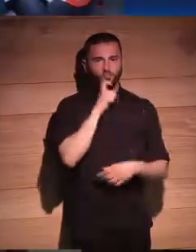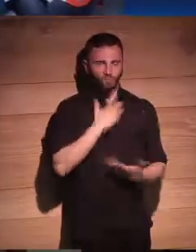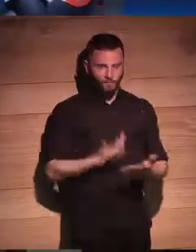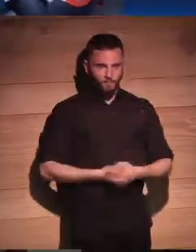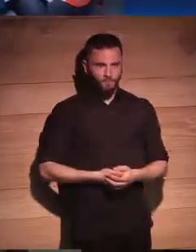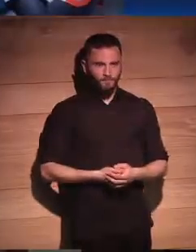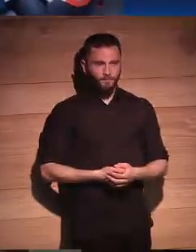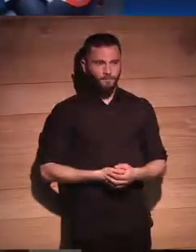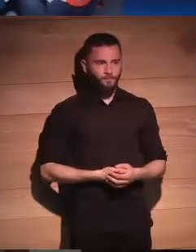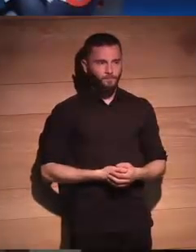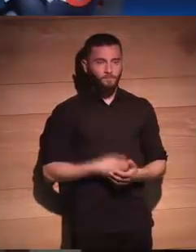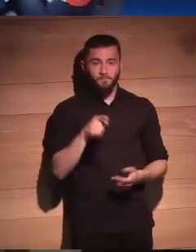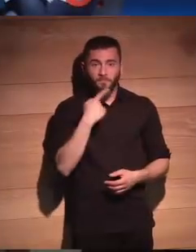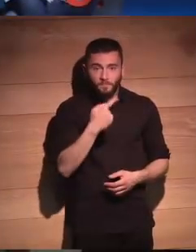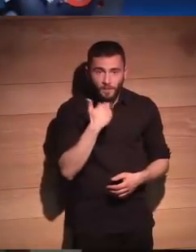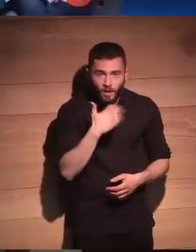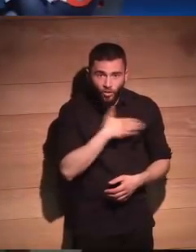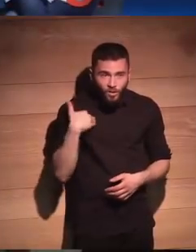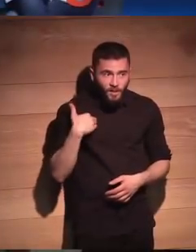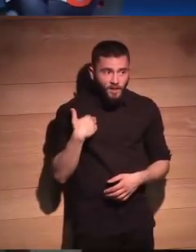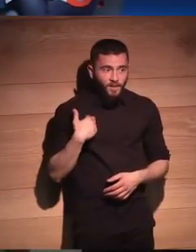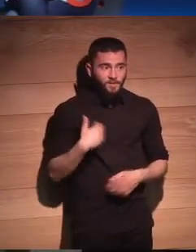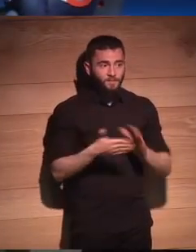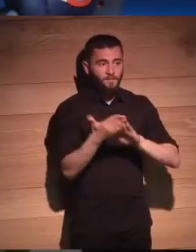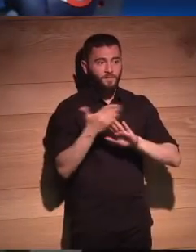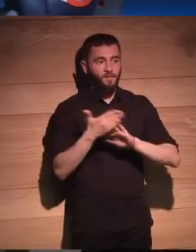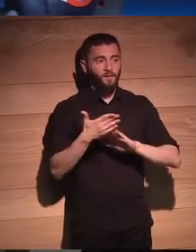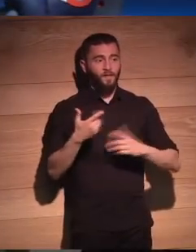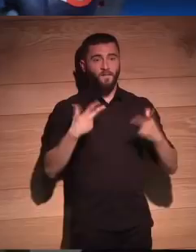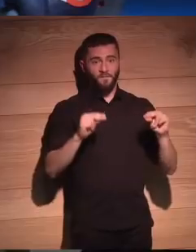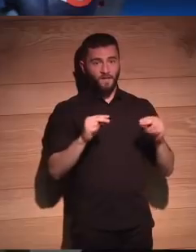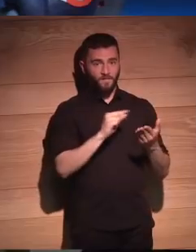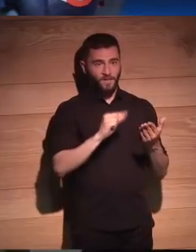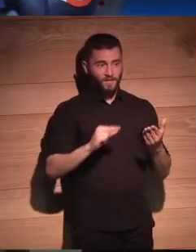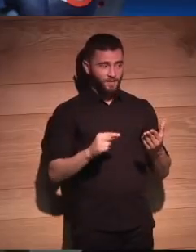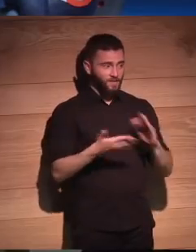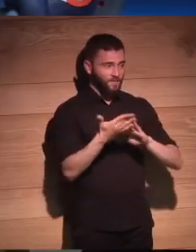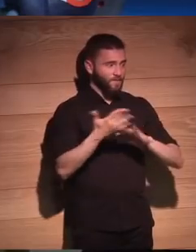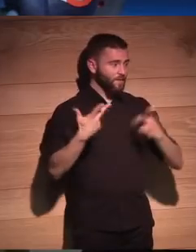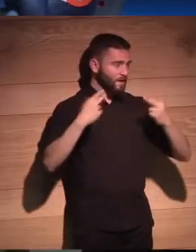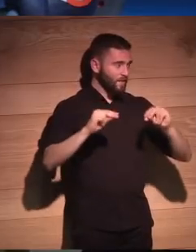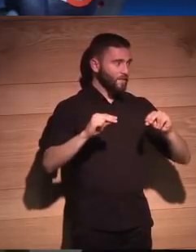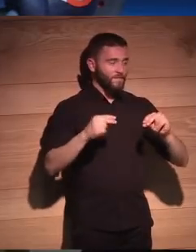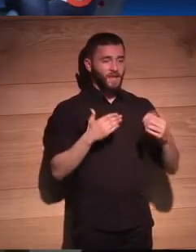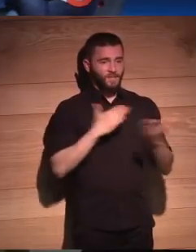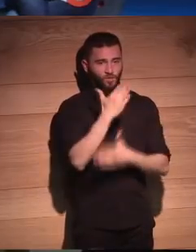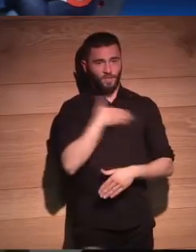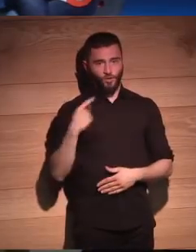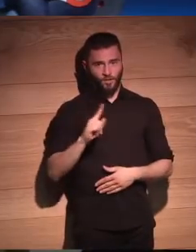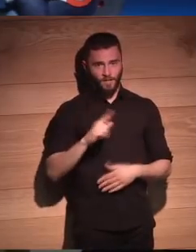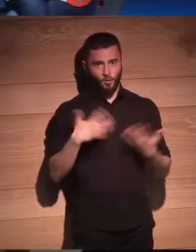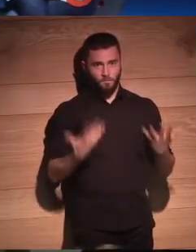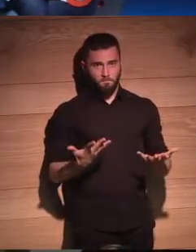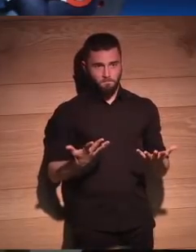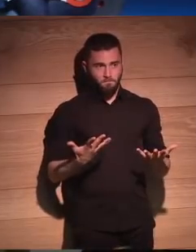y luego quiere decir algo. Porque Es ya que está acabando, la acuarela está quedando... Ya no la queremos interrumpir, pero al final te estamos